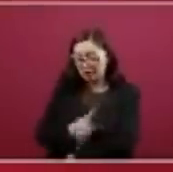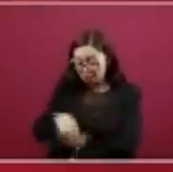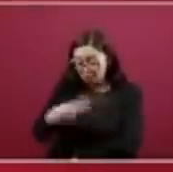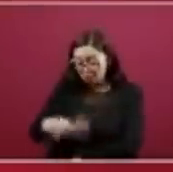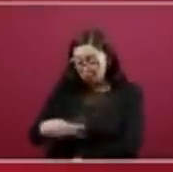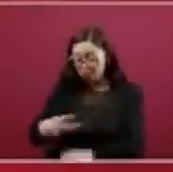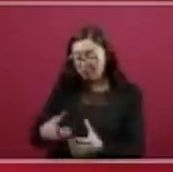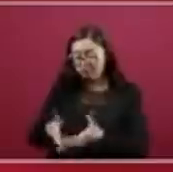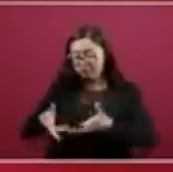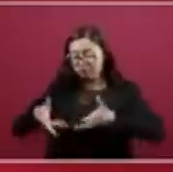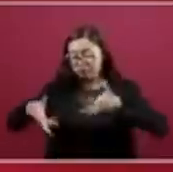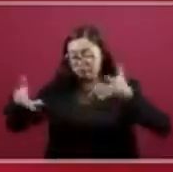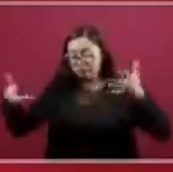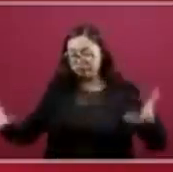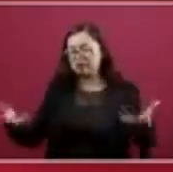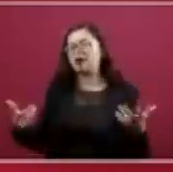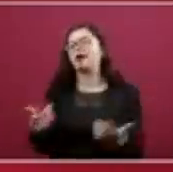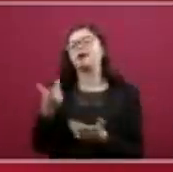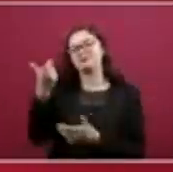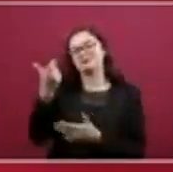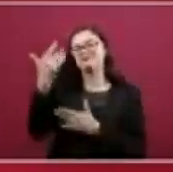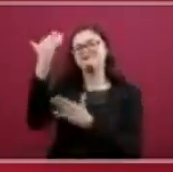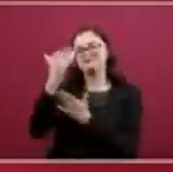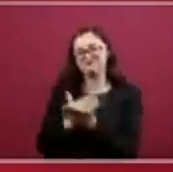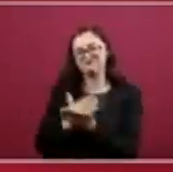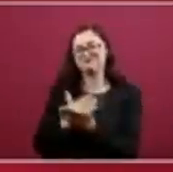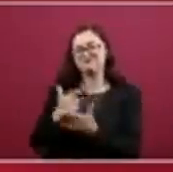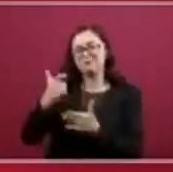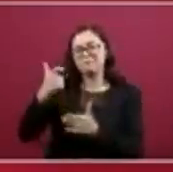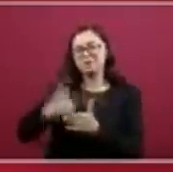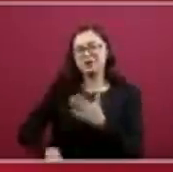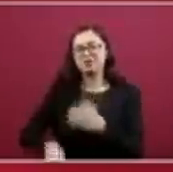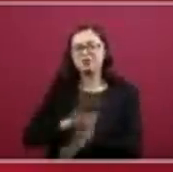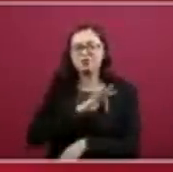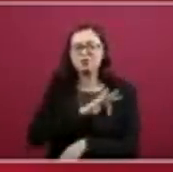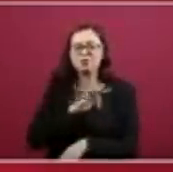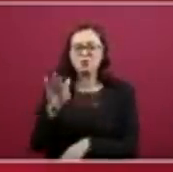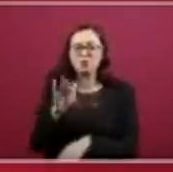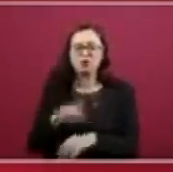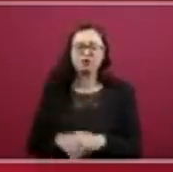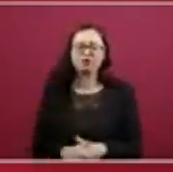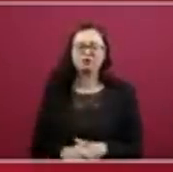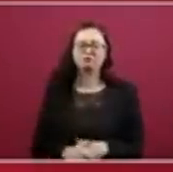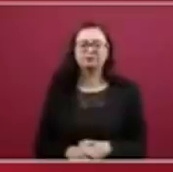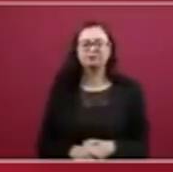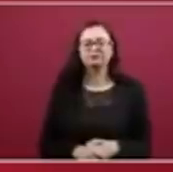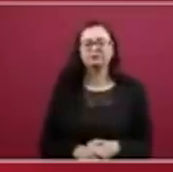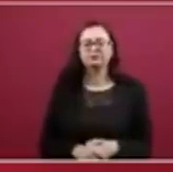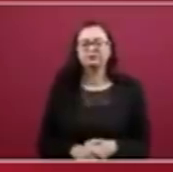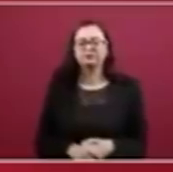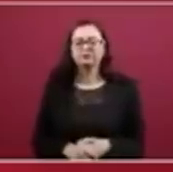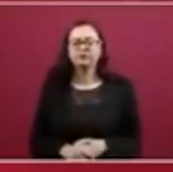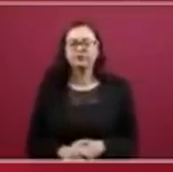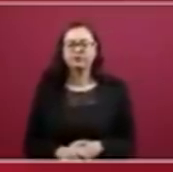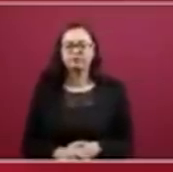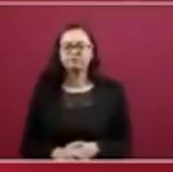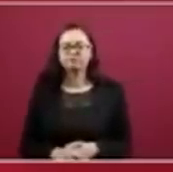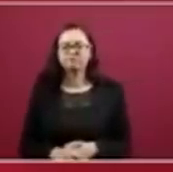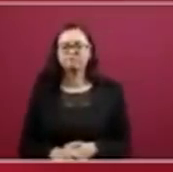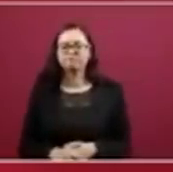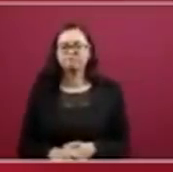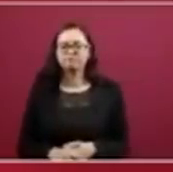vamos a bajar los precios. Se cayó en